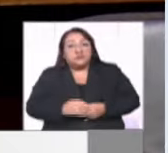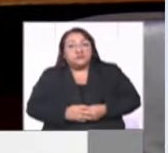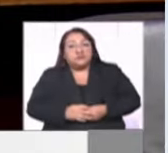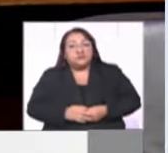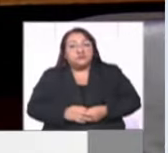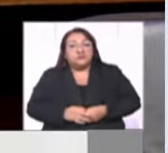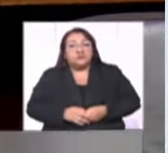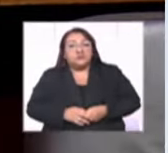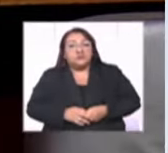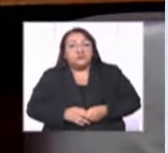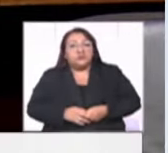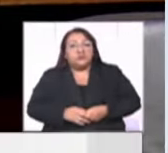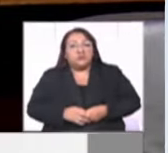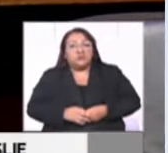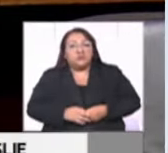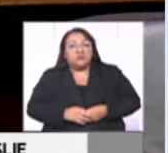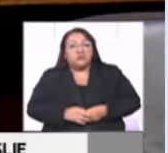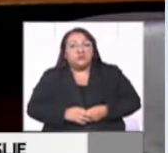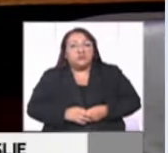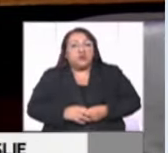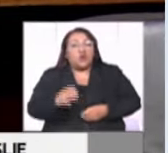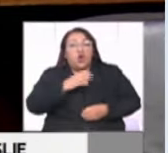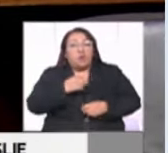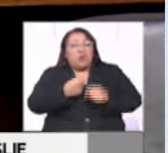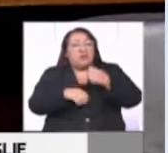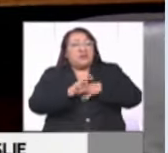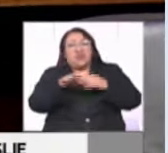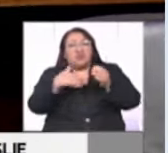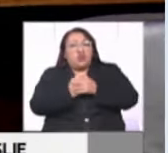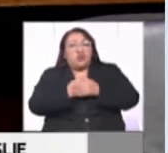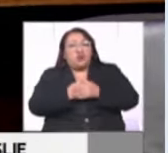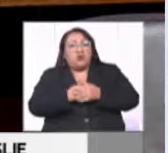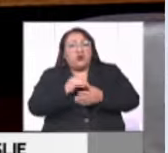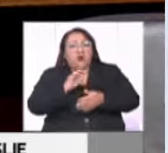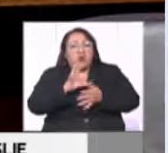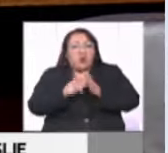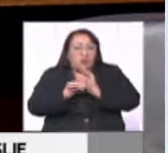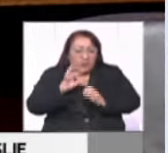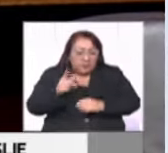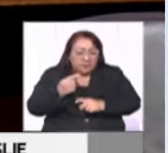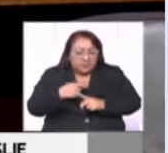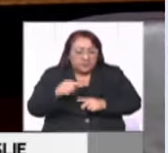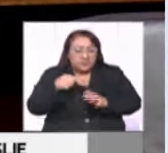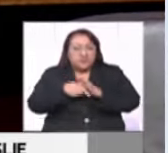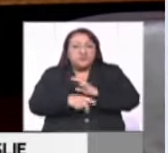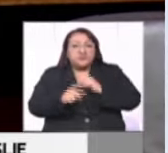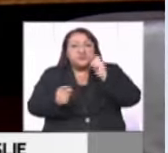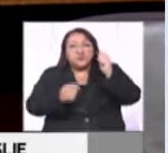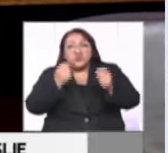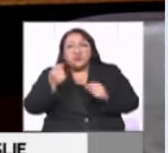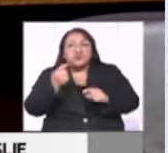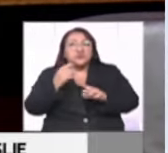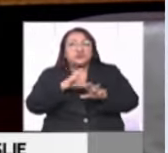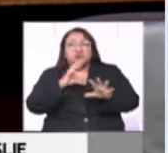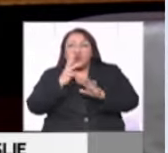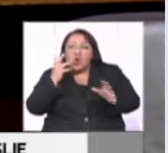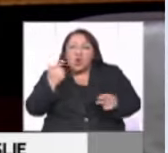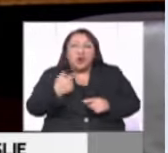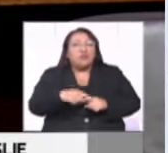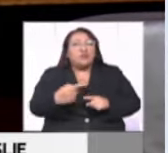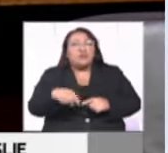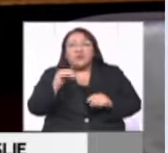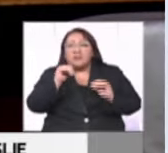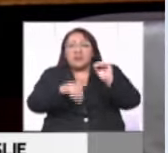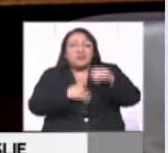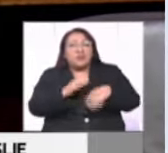tiene que hacerlo todo, que el Estado venda las entradas y que en el camino robe y que maltrate al turista y que genere colas y que vaya